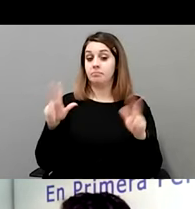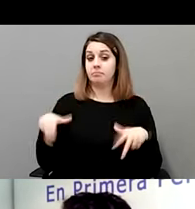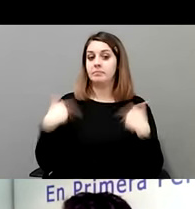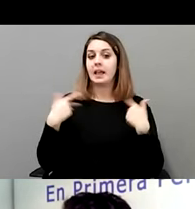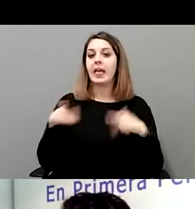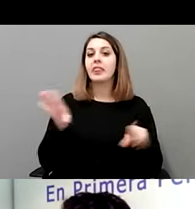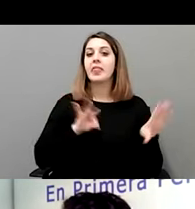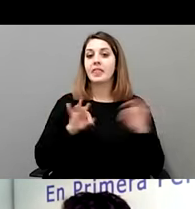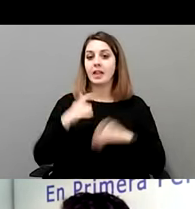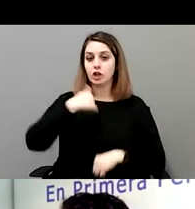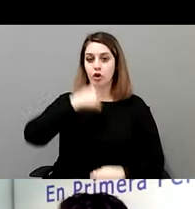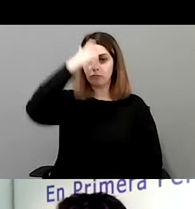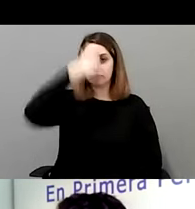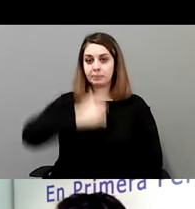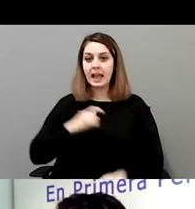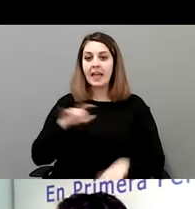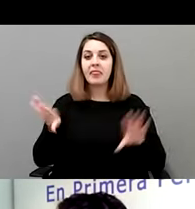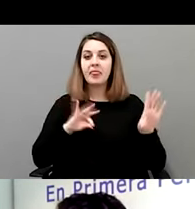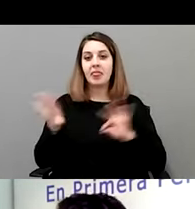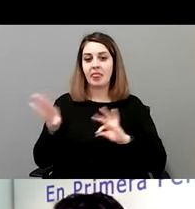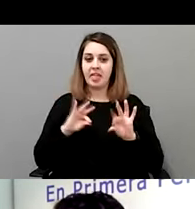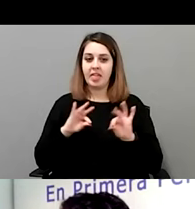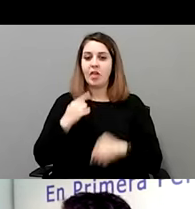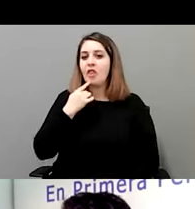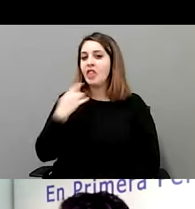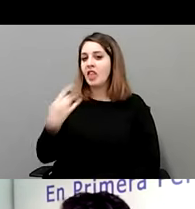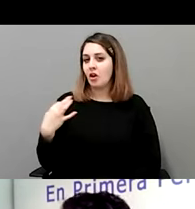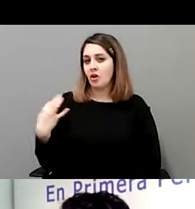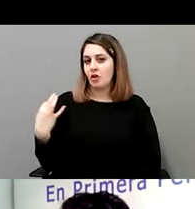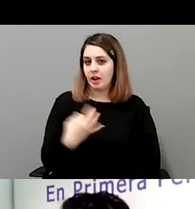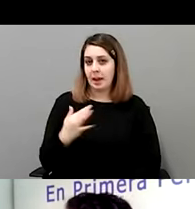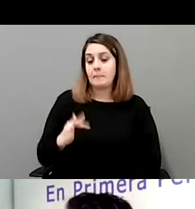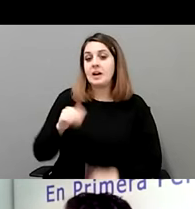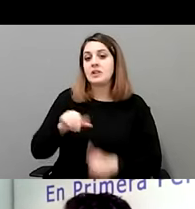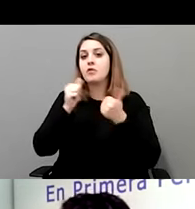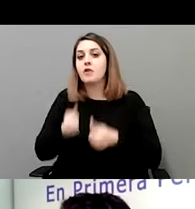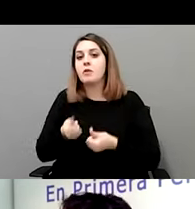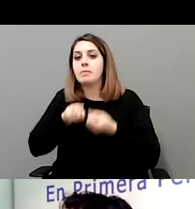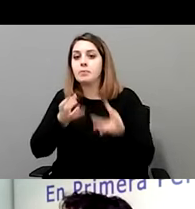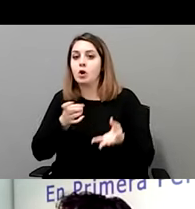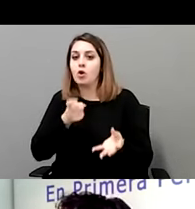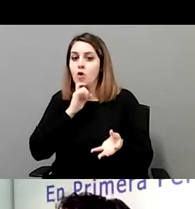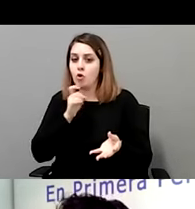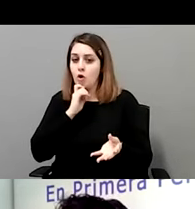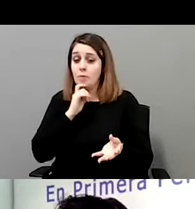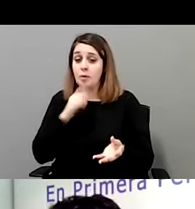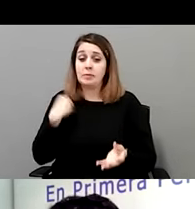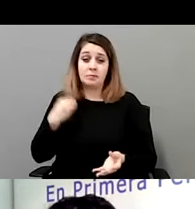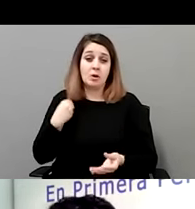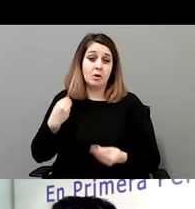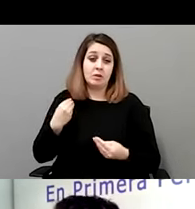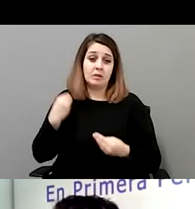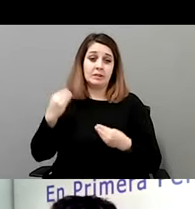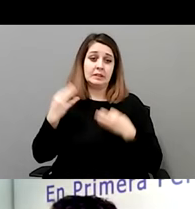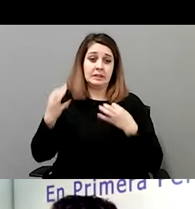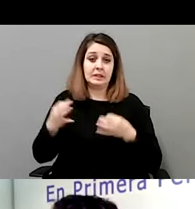decidir yo qué digo y cómo lo digo. Como yo digo siempre, la